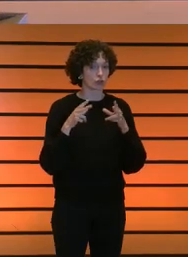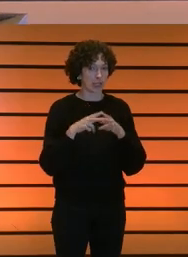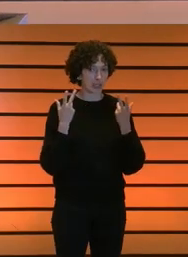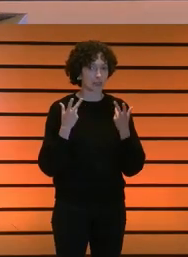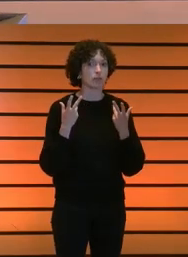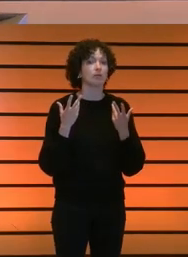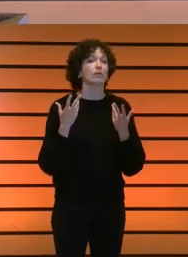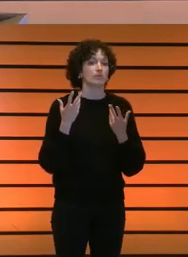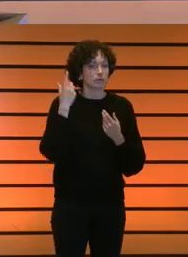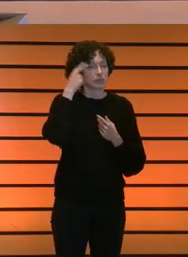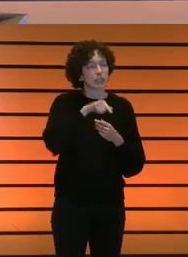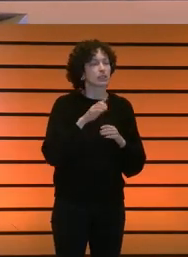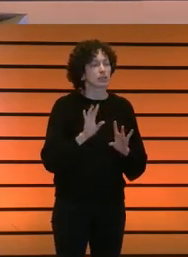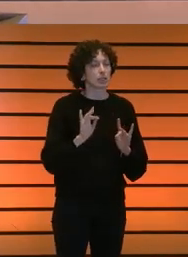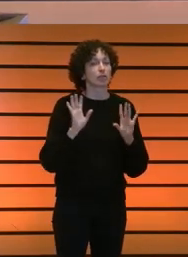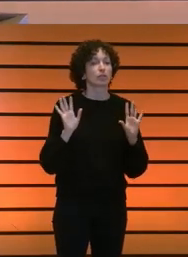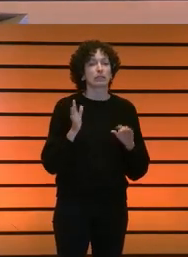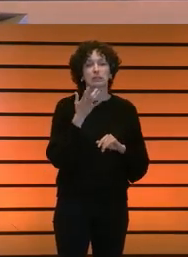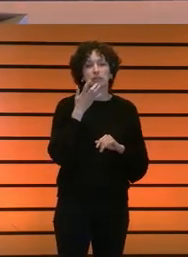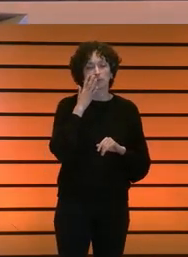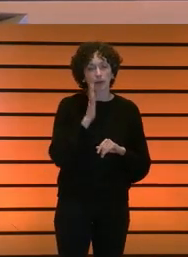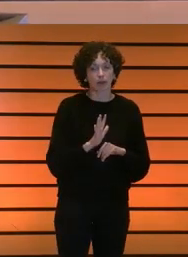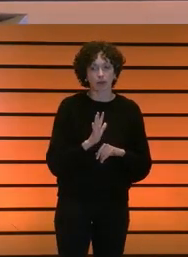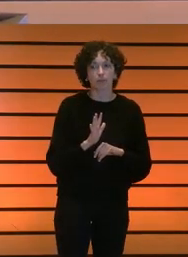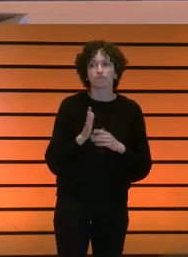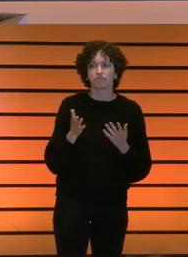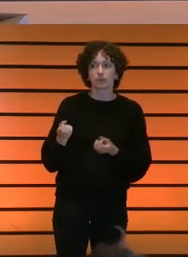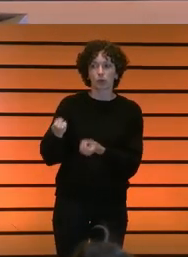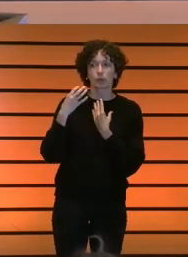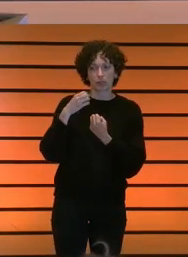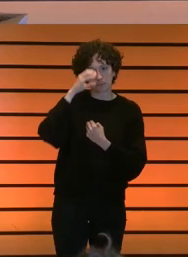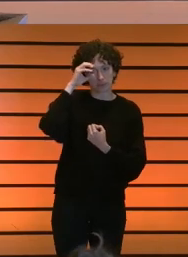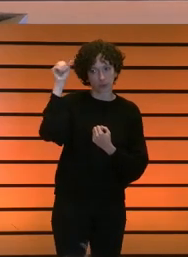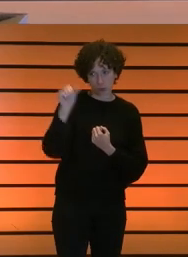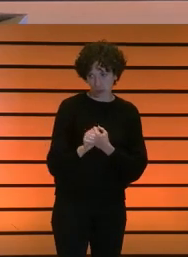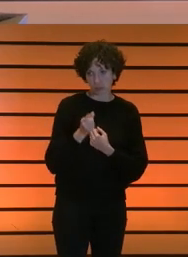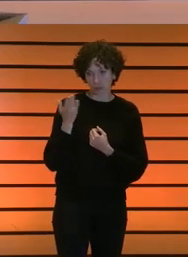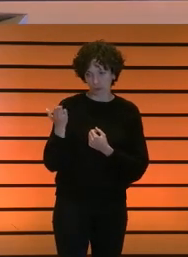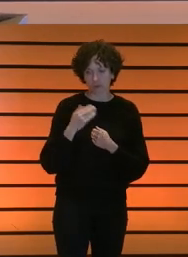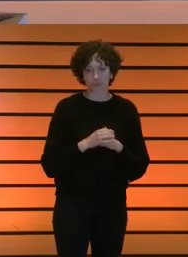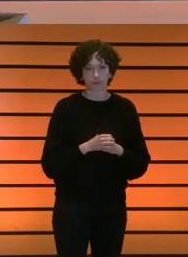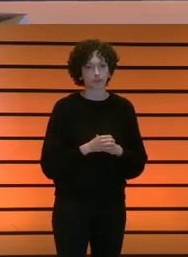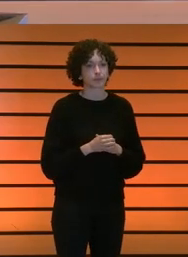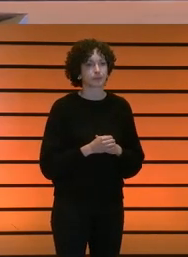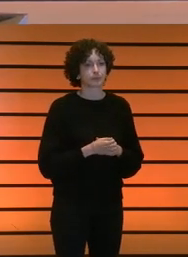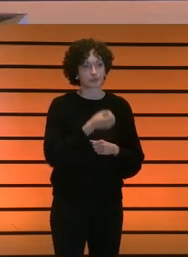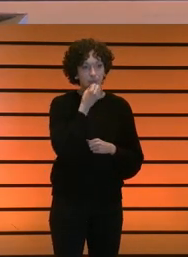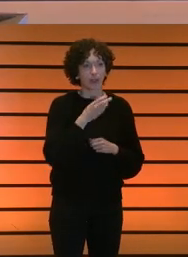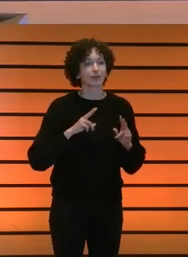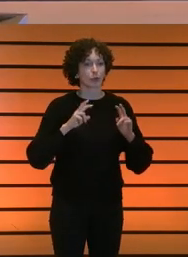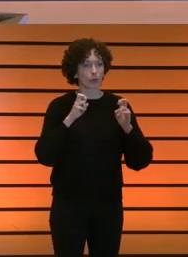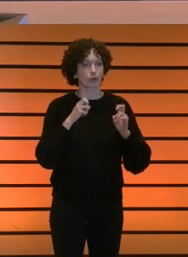que no sé si te parece que somos todo oídos bien una introducción no